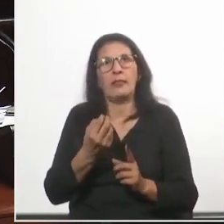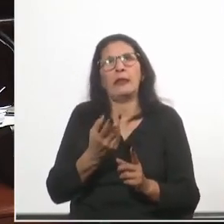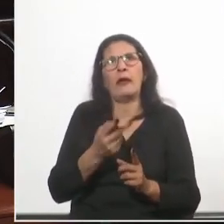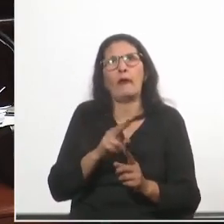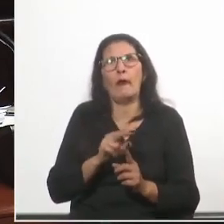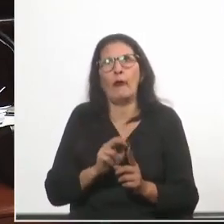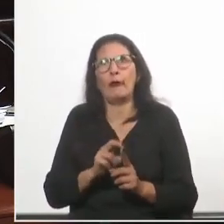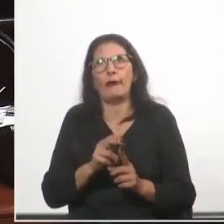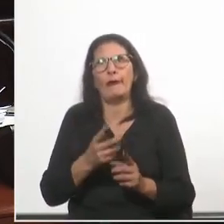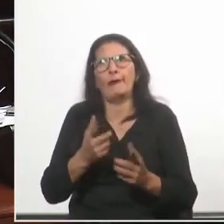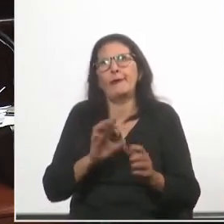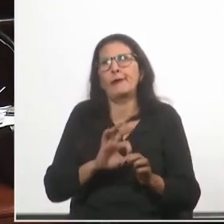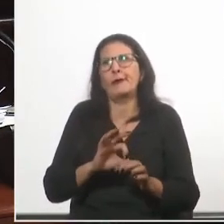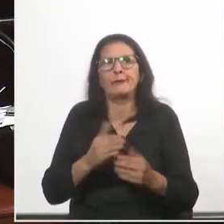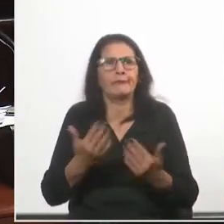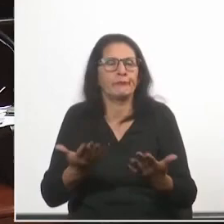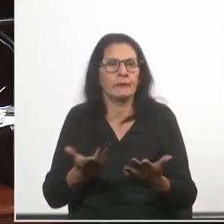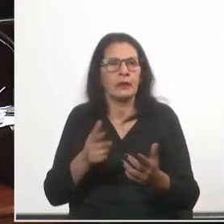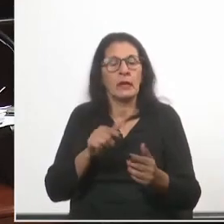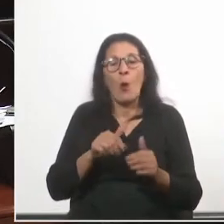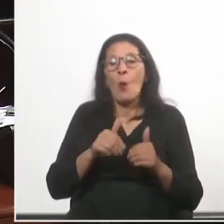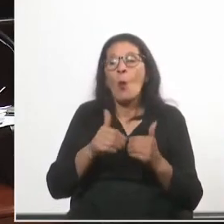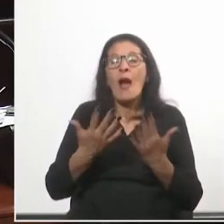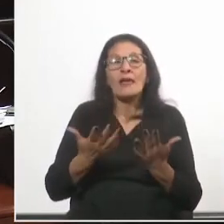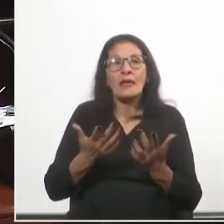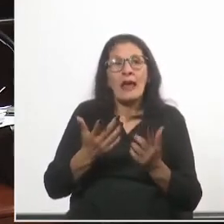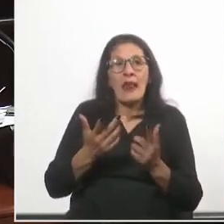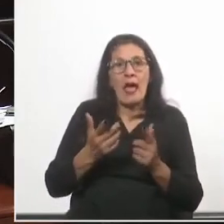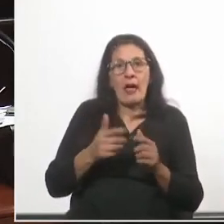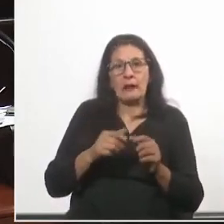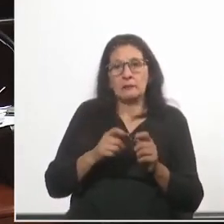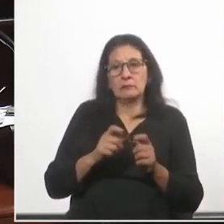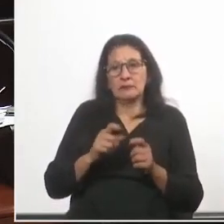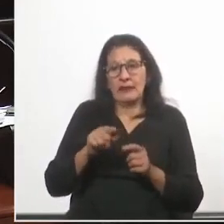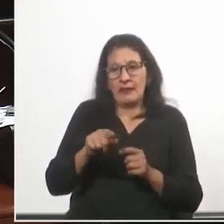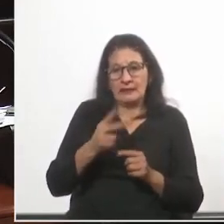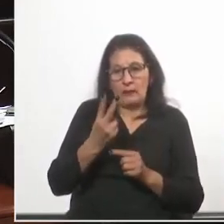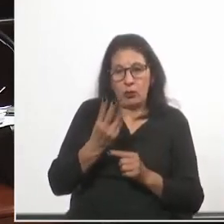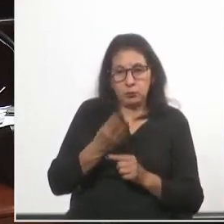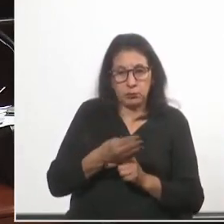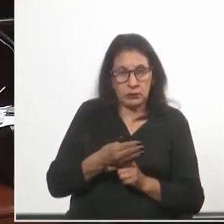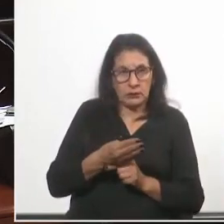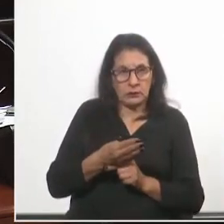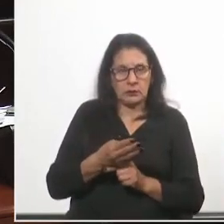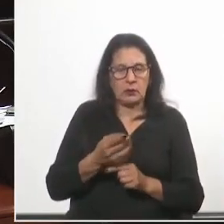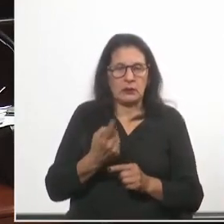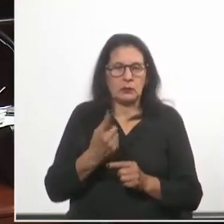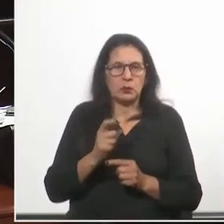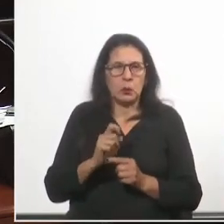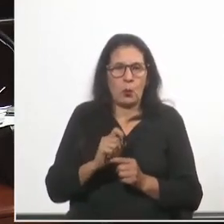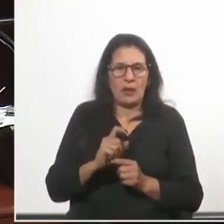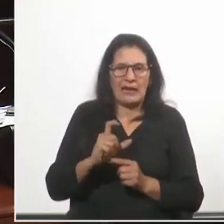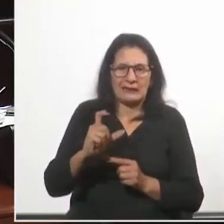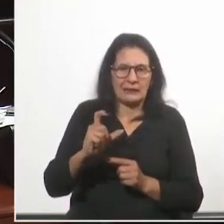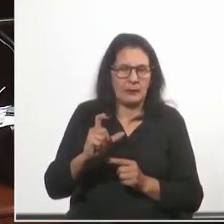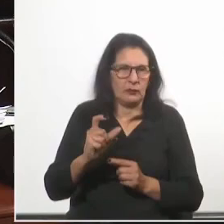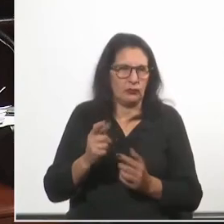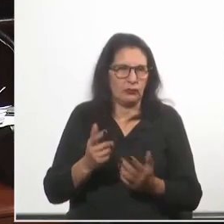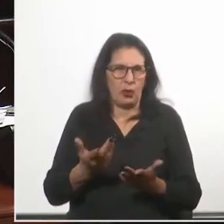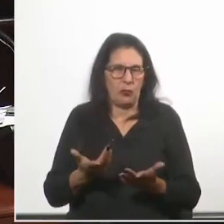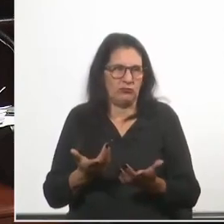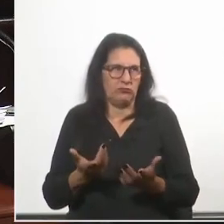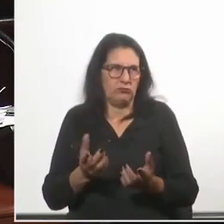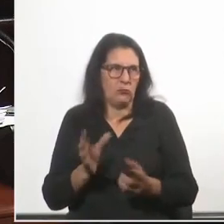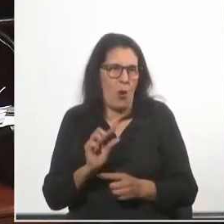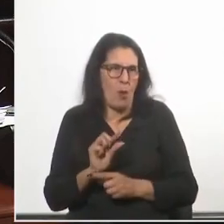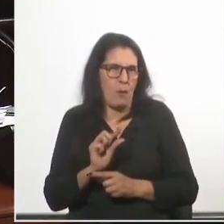en realidad, cualquiera sea la dimensión de ese 2 y pico, es un crecimiento prácticamente nulo